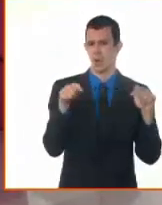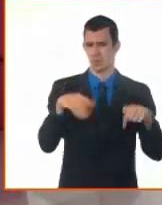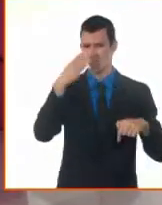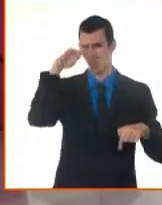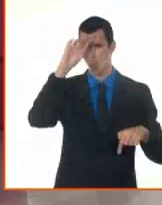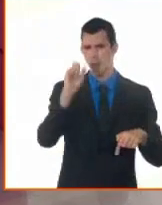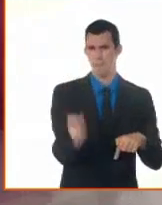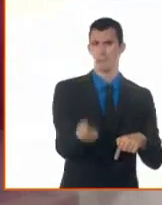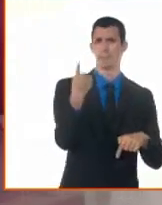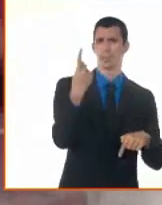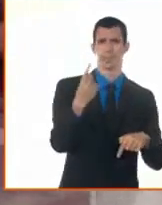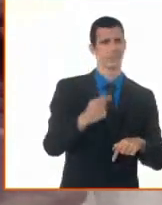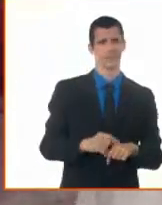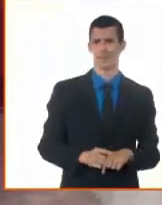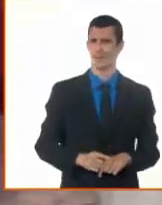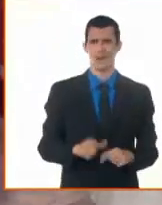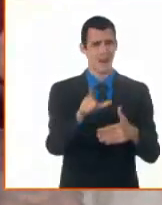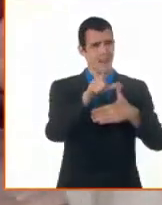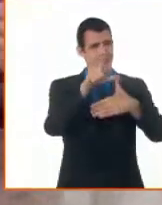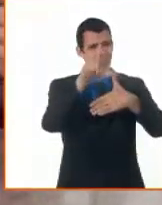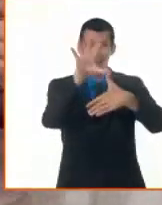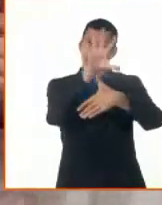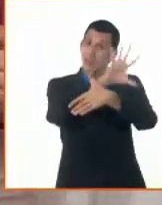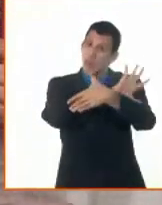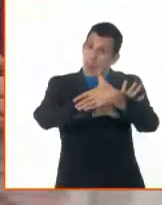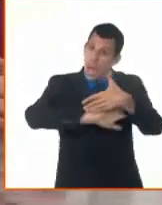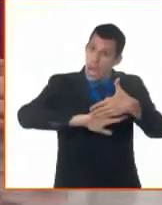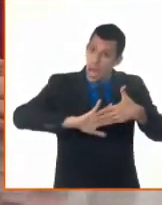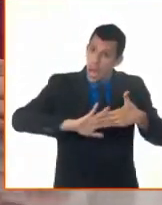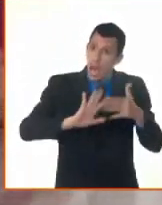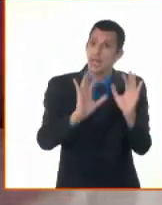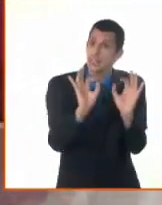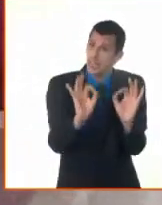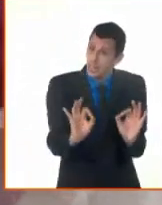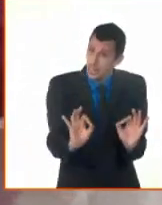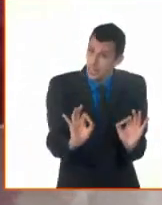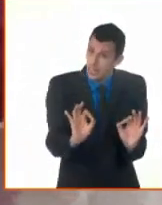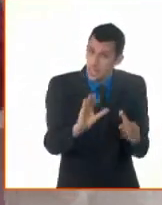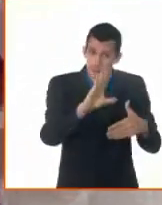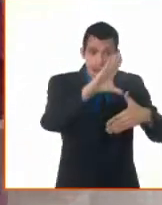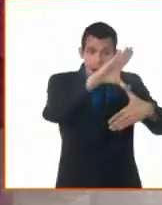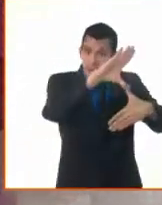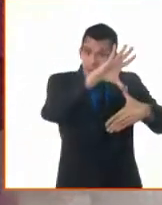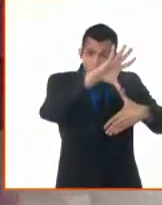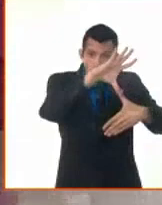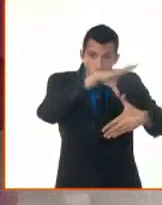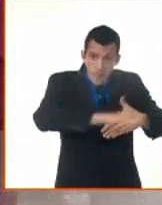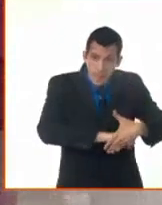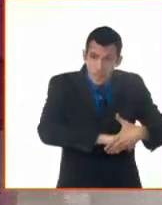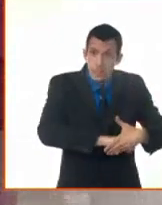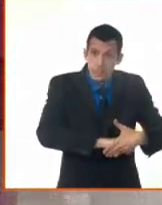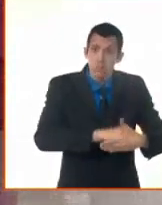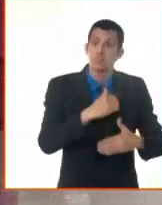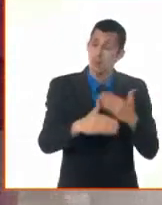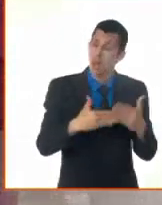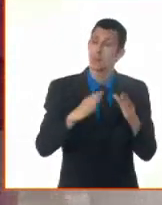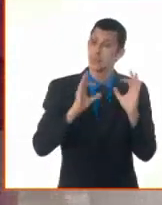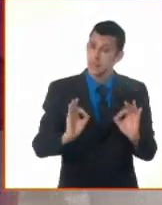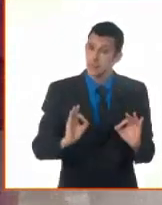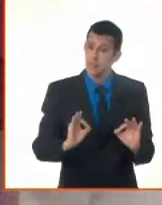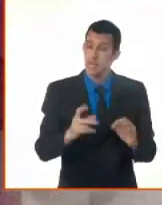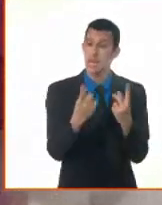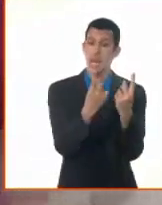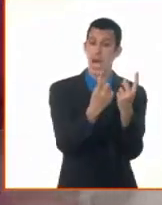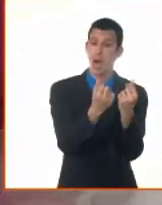a finales del 2021 como resultado también de lo que venía pasando en Estados Unidos algunos expertos en economía hablan de lo que se